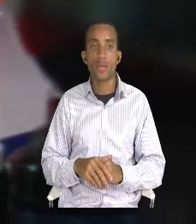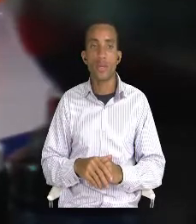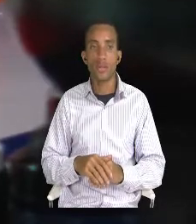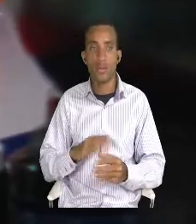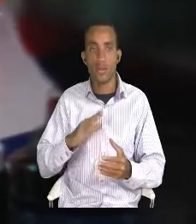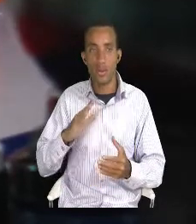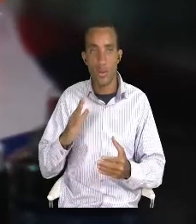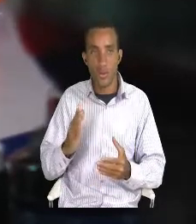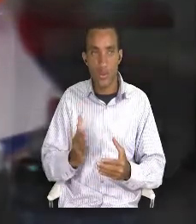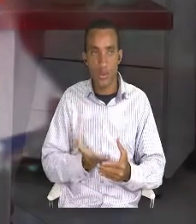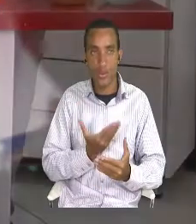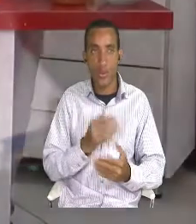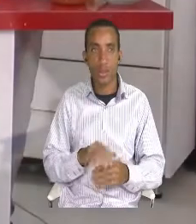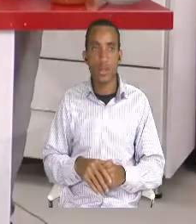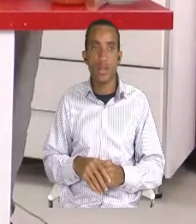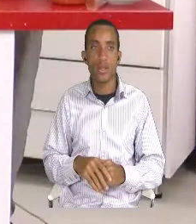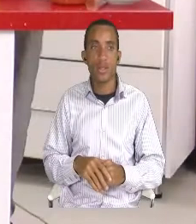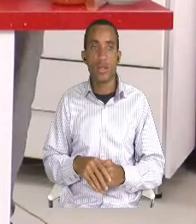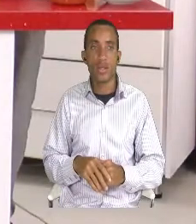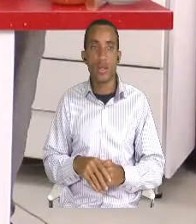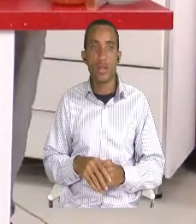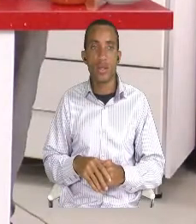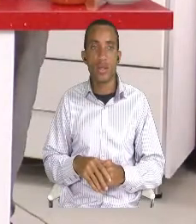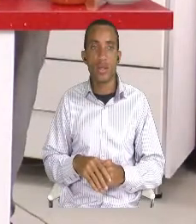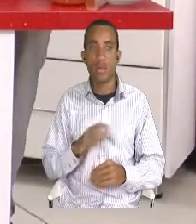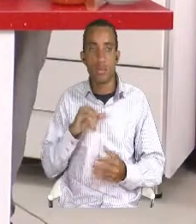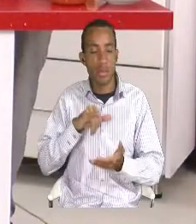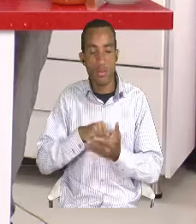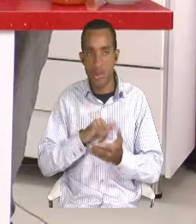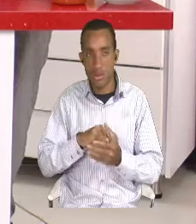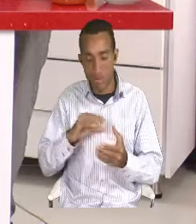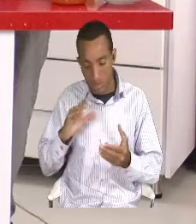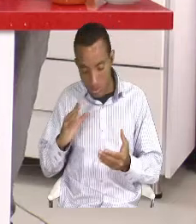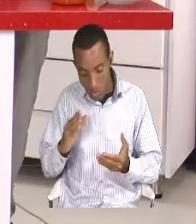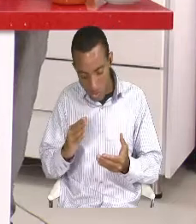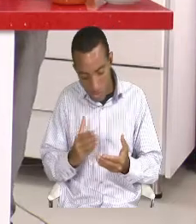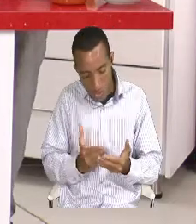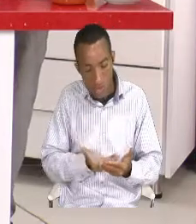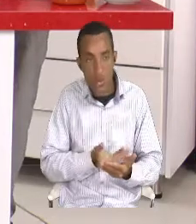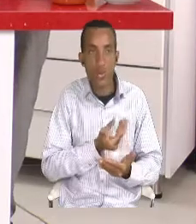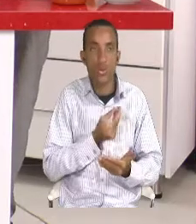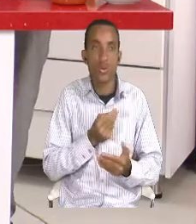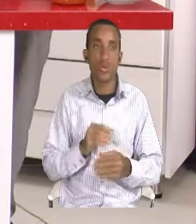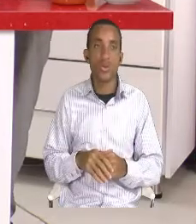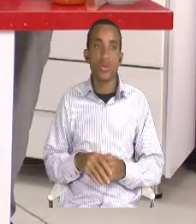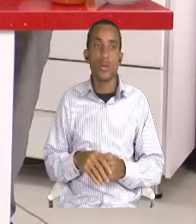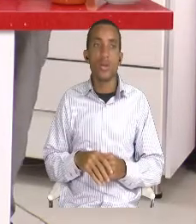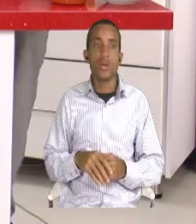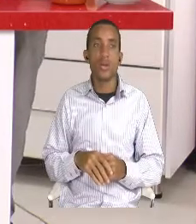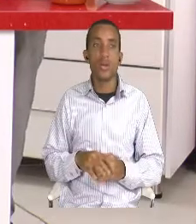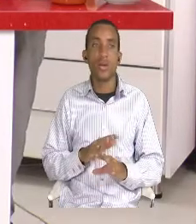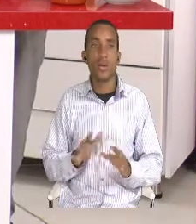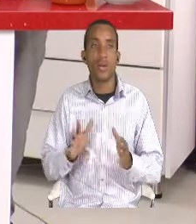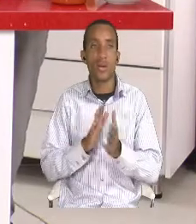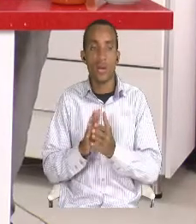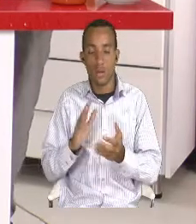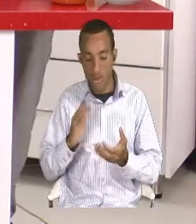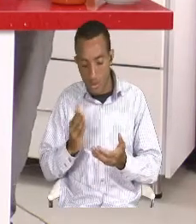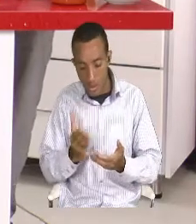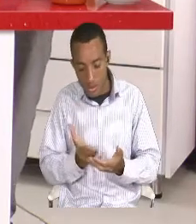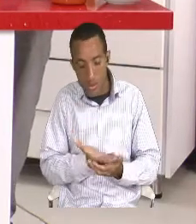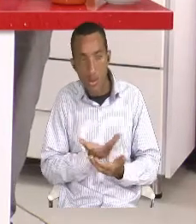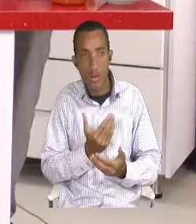así sí, sacarle las semillas. Así como las semillas al pimentón. Okay. Así que eso, exactamente. Bueno, Emperatriz, mientras vas ahí haciendo los cortes del tomate, que con cuidado